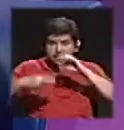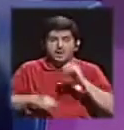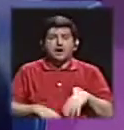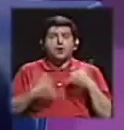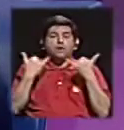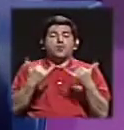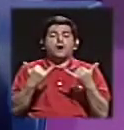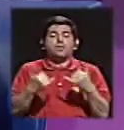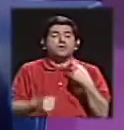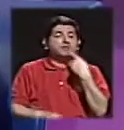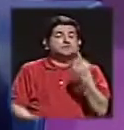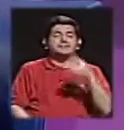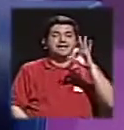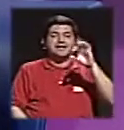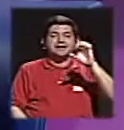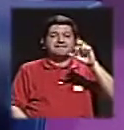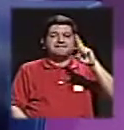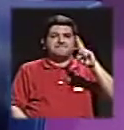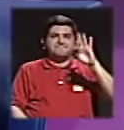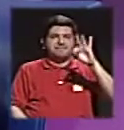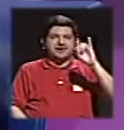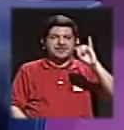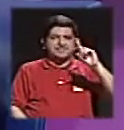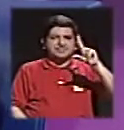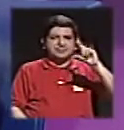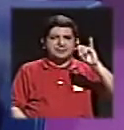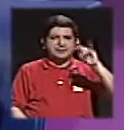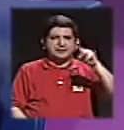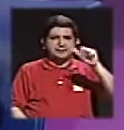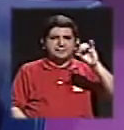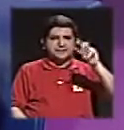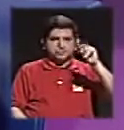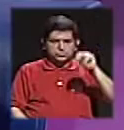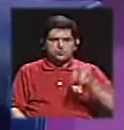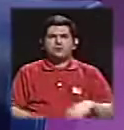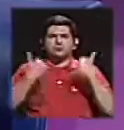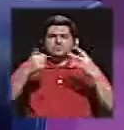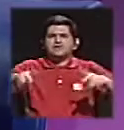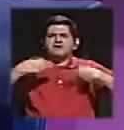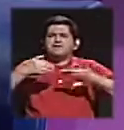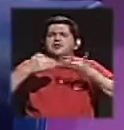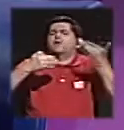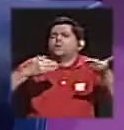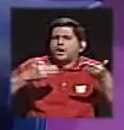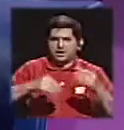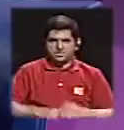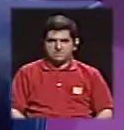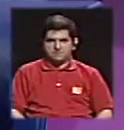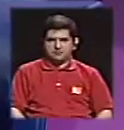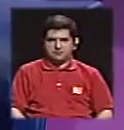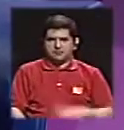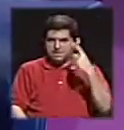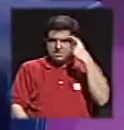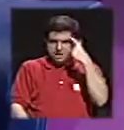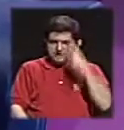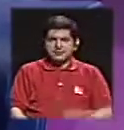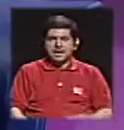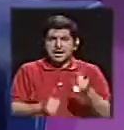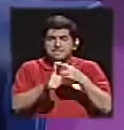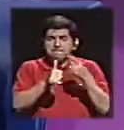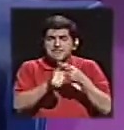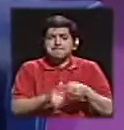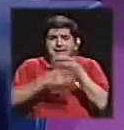fertilización? ¿En qué momento se produce la vida? cuando se produce la